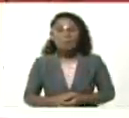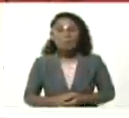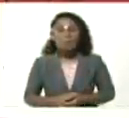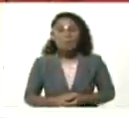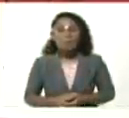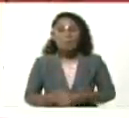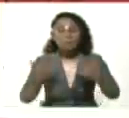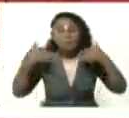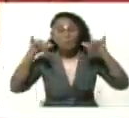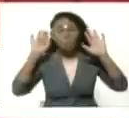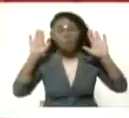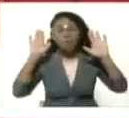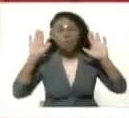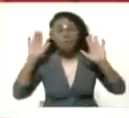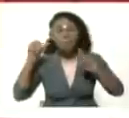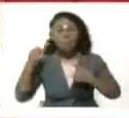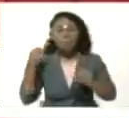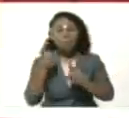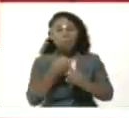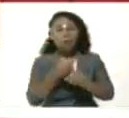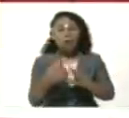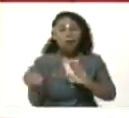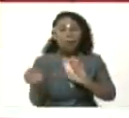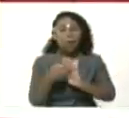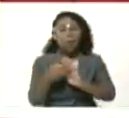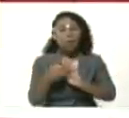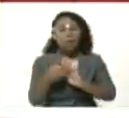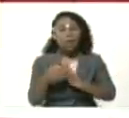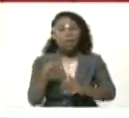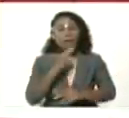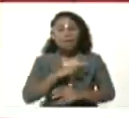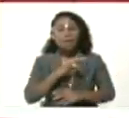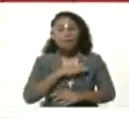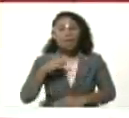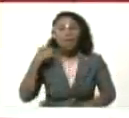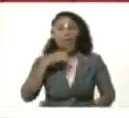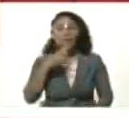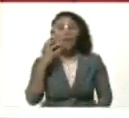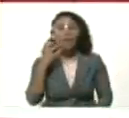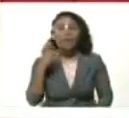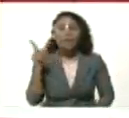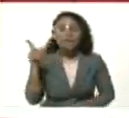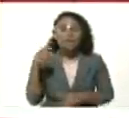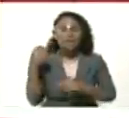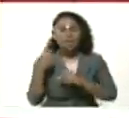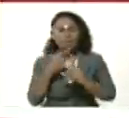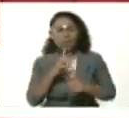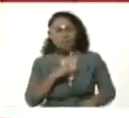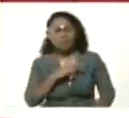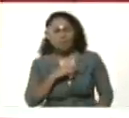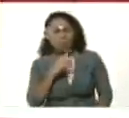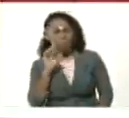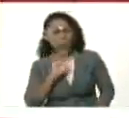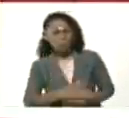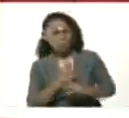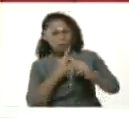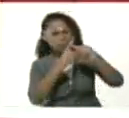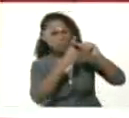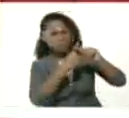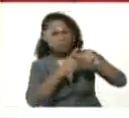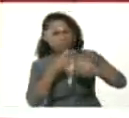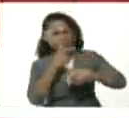el supuesto atentado contra el señor Duque. Atentado muy raro, por la balística no coincidía